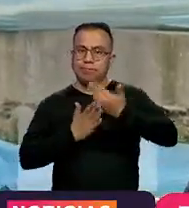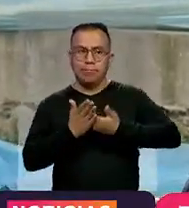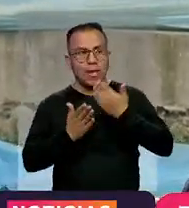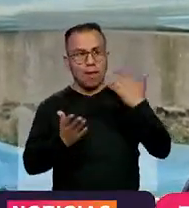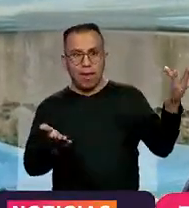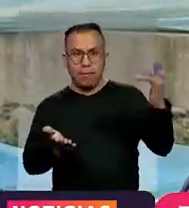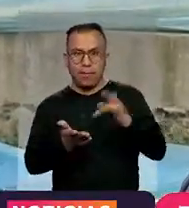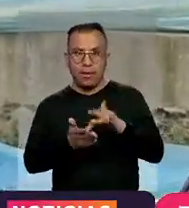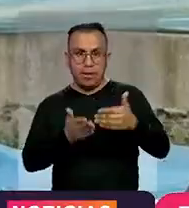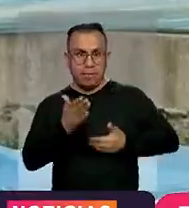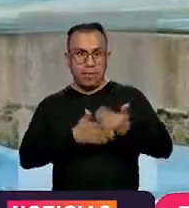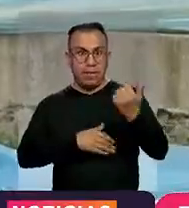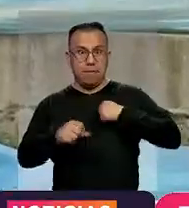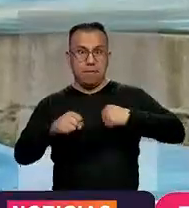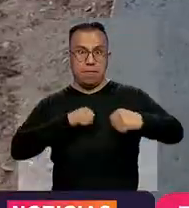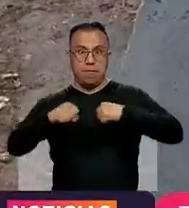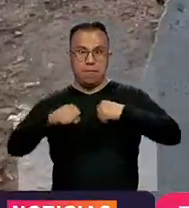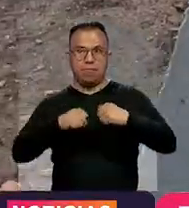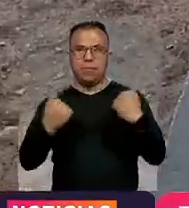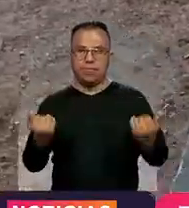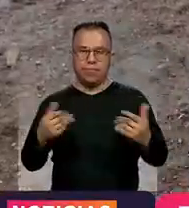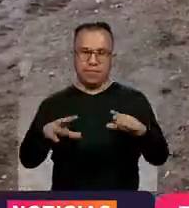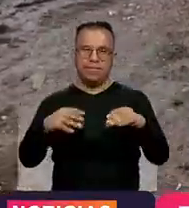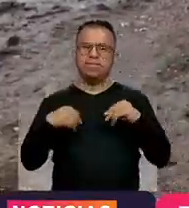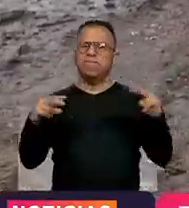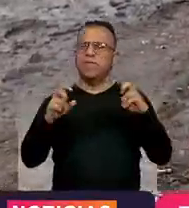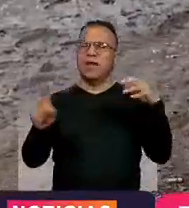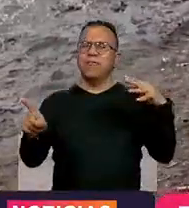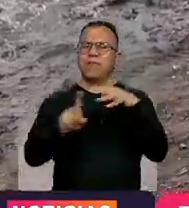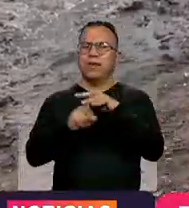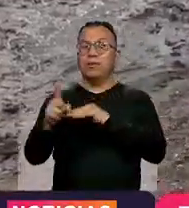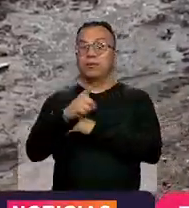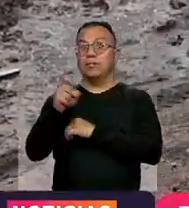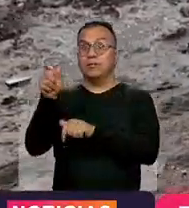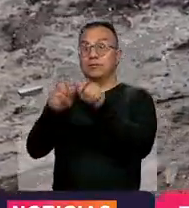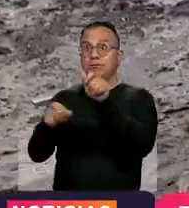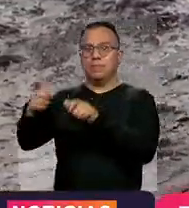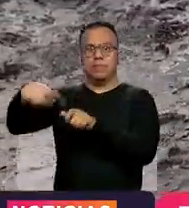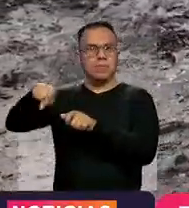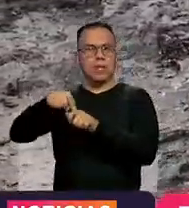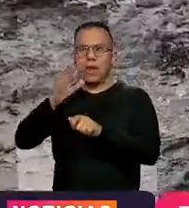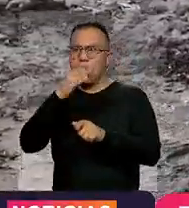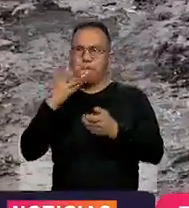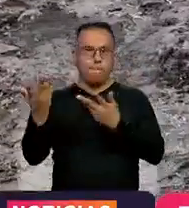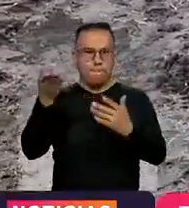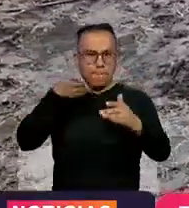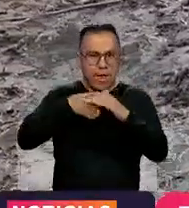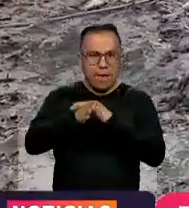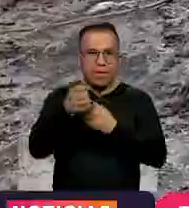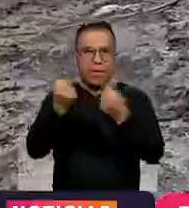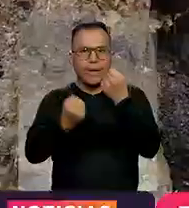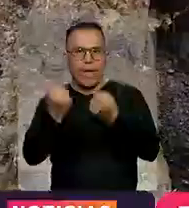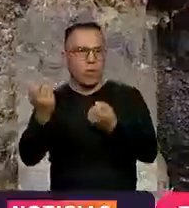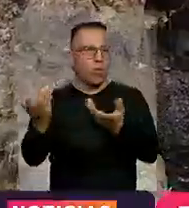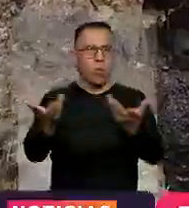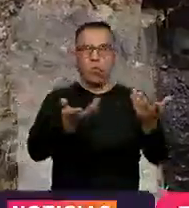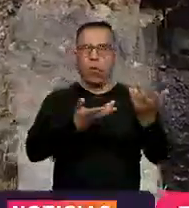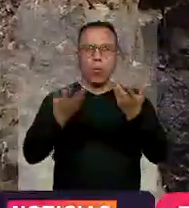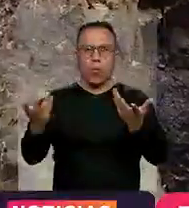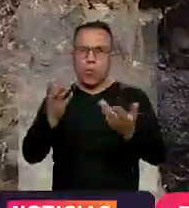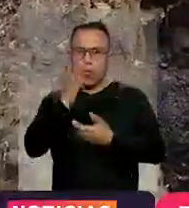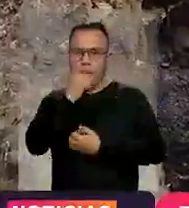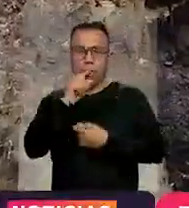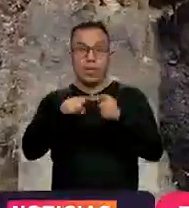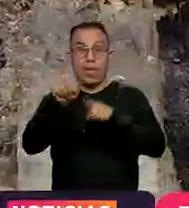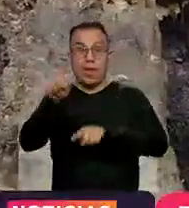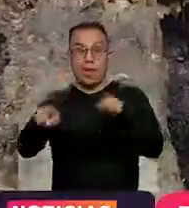han venido a ejecutar esta obra. La afectación es para al menos 100 personas que no tienen por dónde ingresar con sus vehículos. Incluso